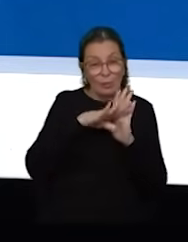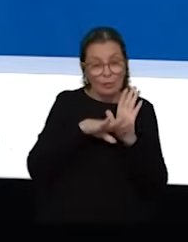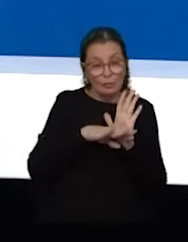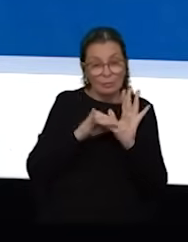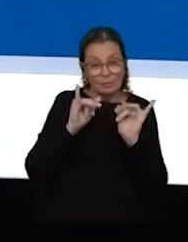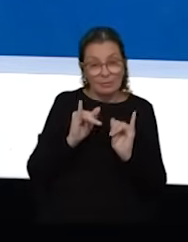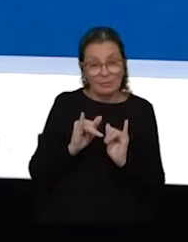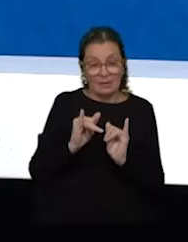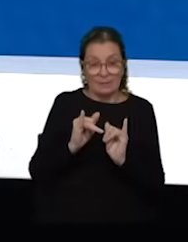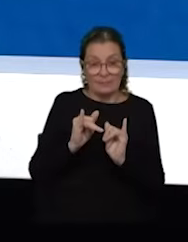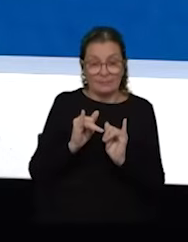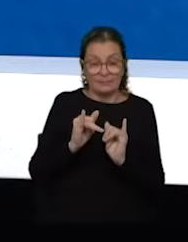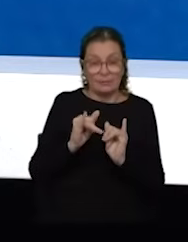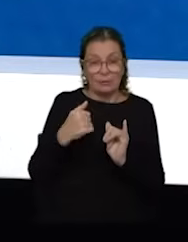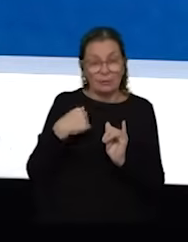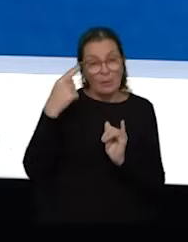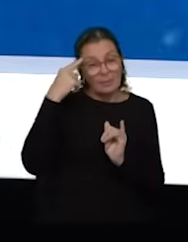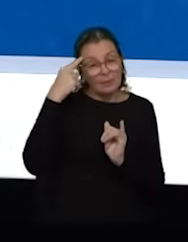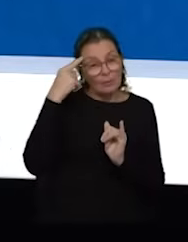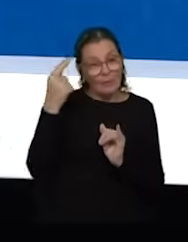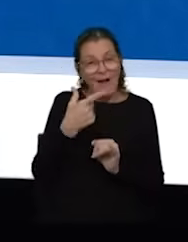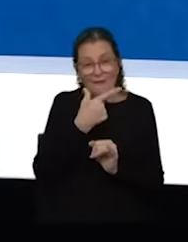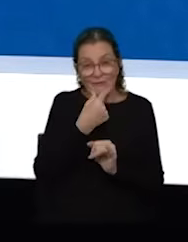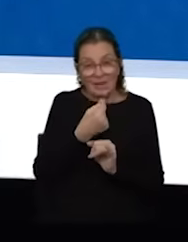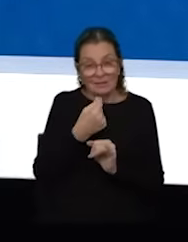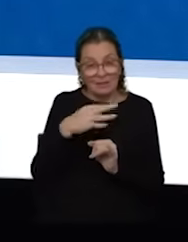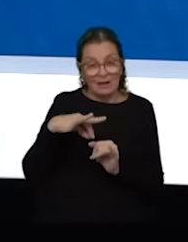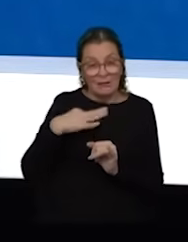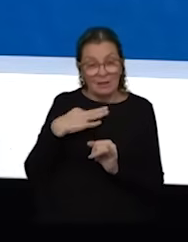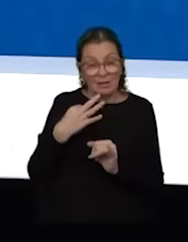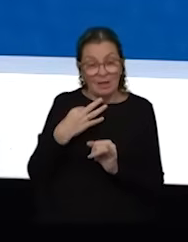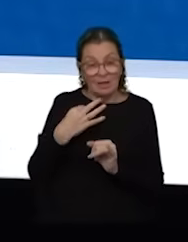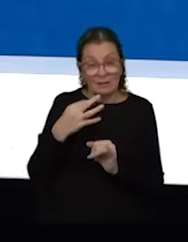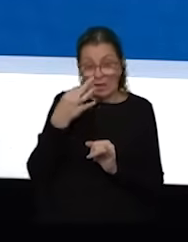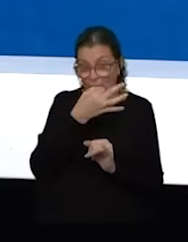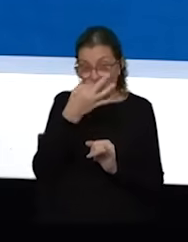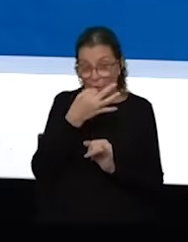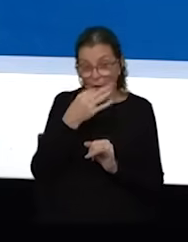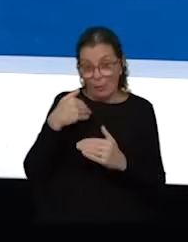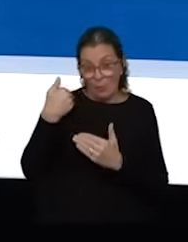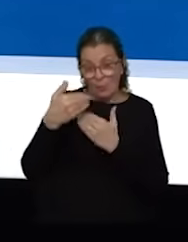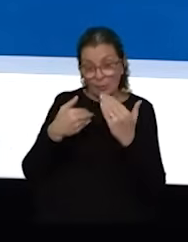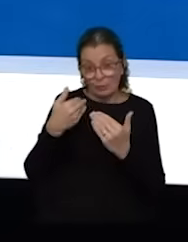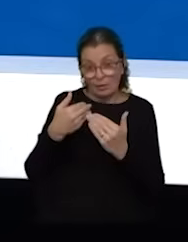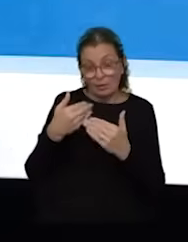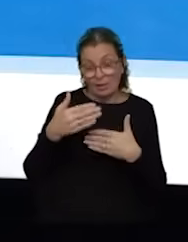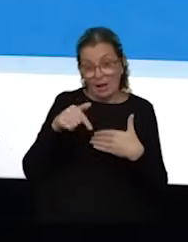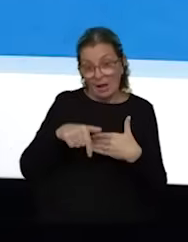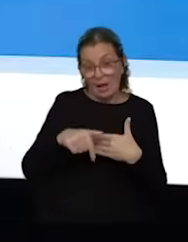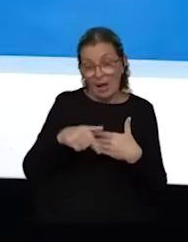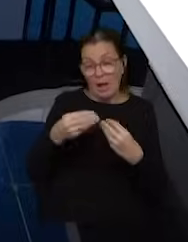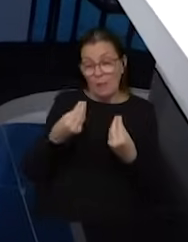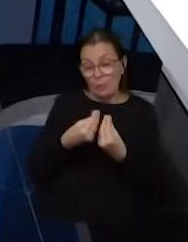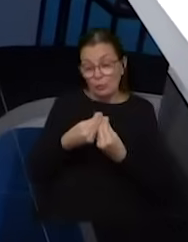que se han dado Yo creo que facilitándole la vida la instalación del narcotráfico en un proceso que es regional que tiene